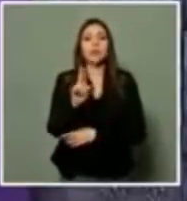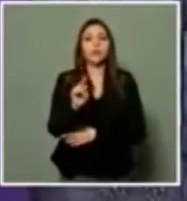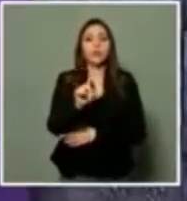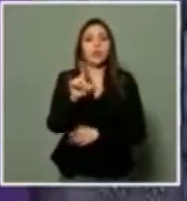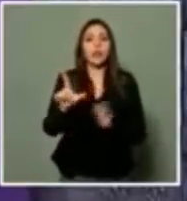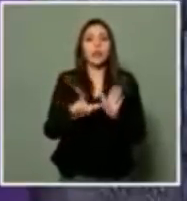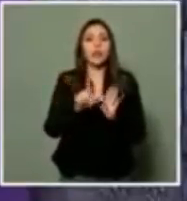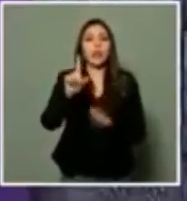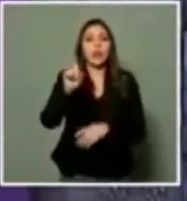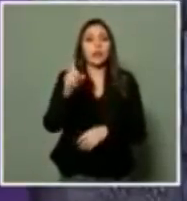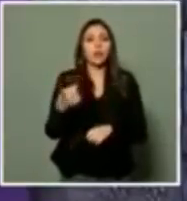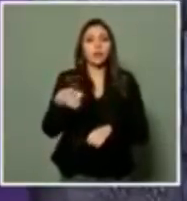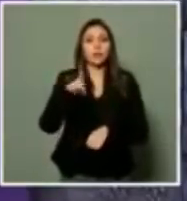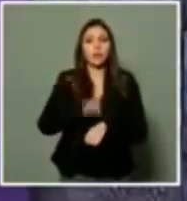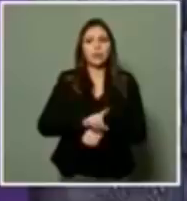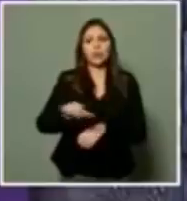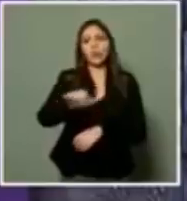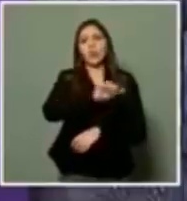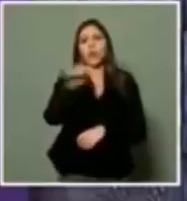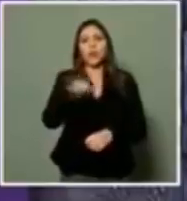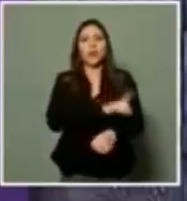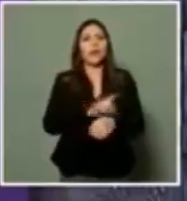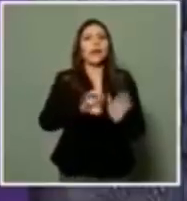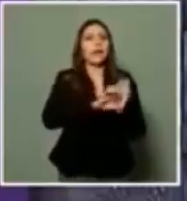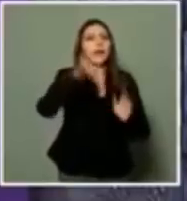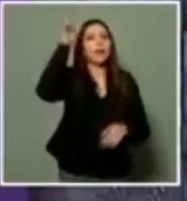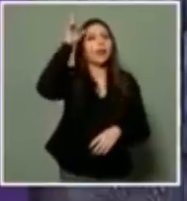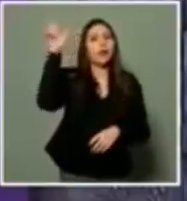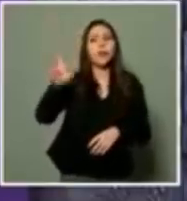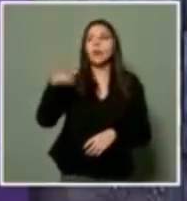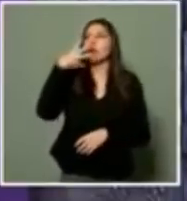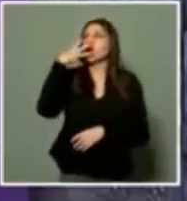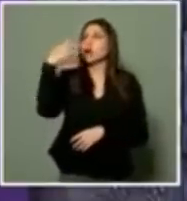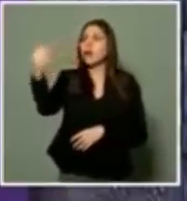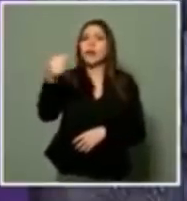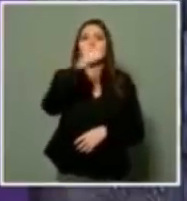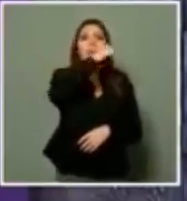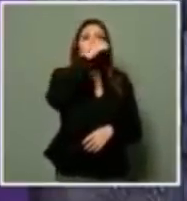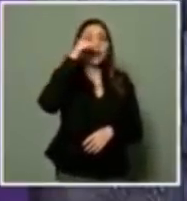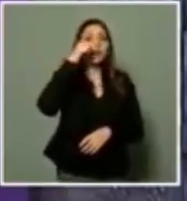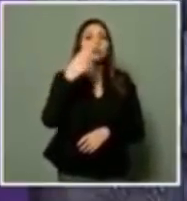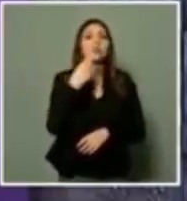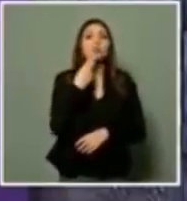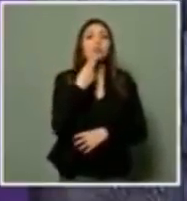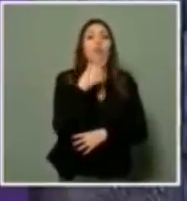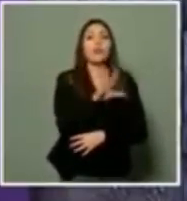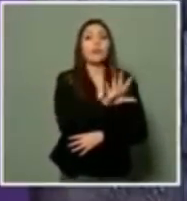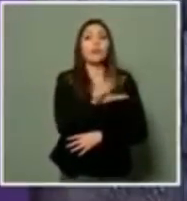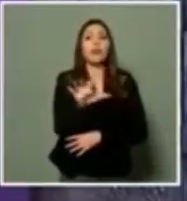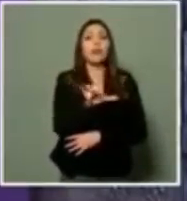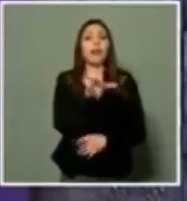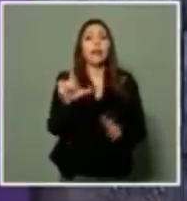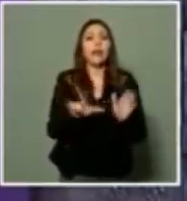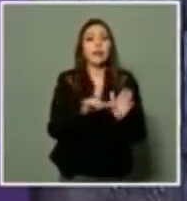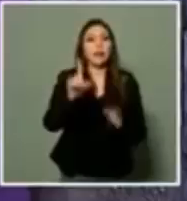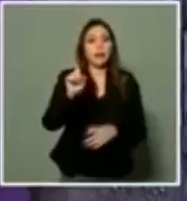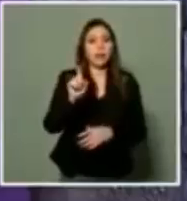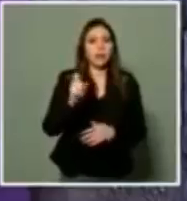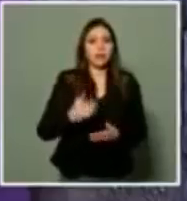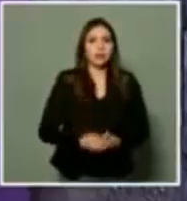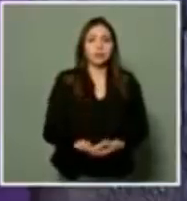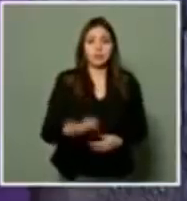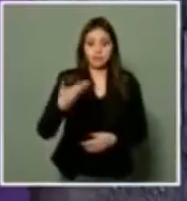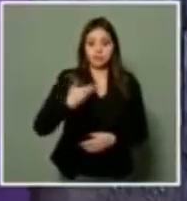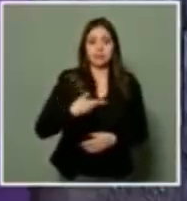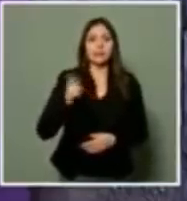día. Mientras que en delegaciones como Miguel Hidalgo, Coyoacán, Benito Juárez, se consume hasta 500 litros de agua. ¿Qué voy a hacer